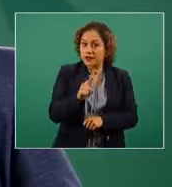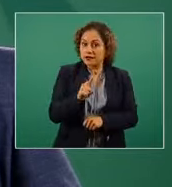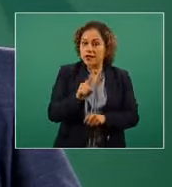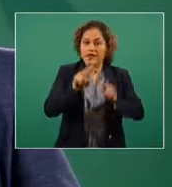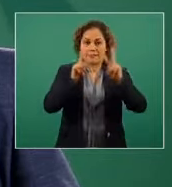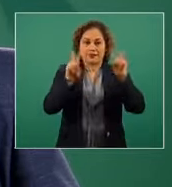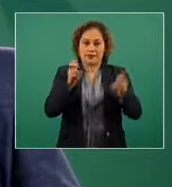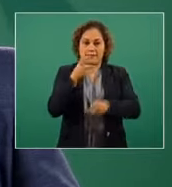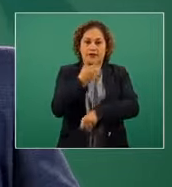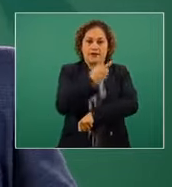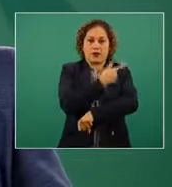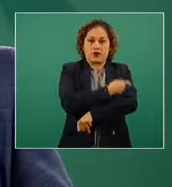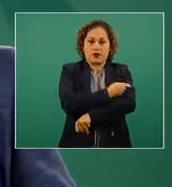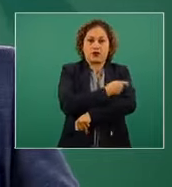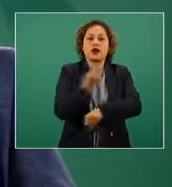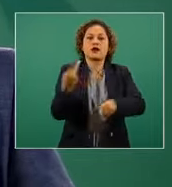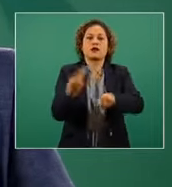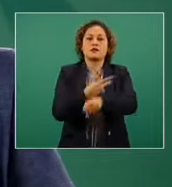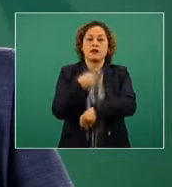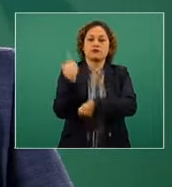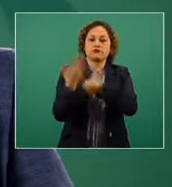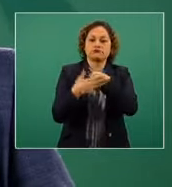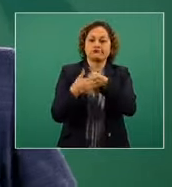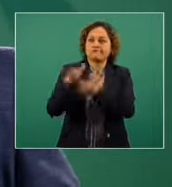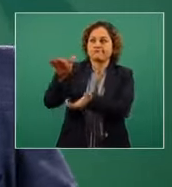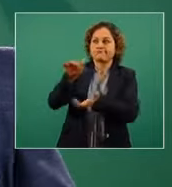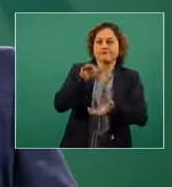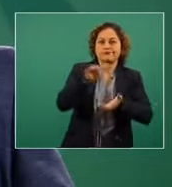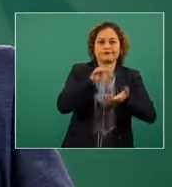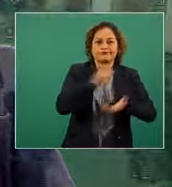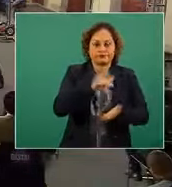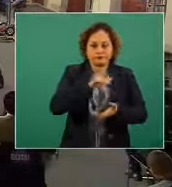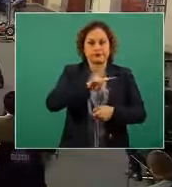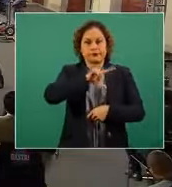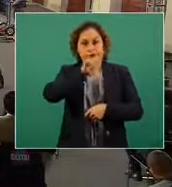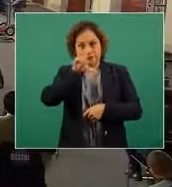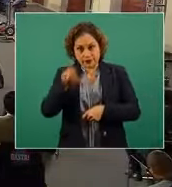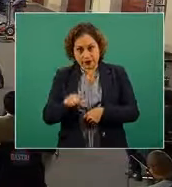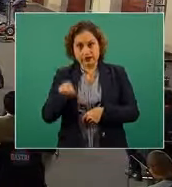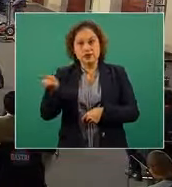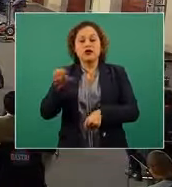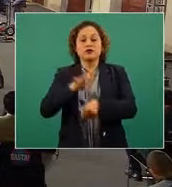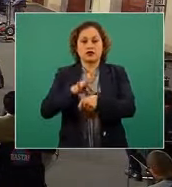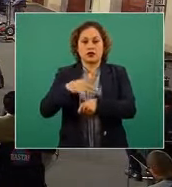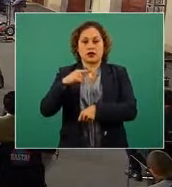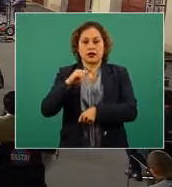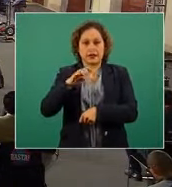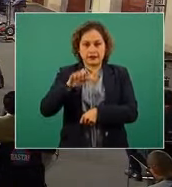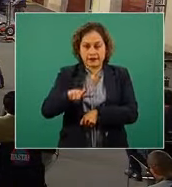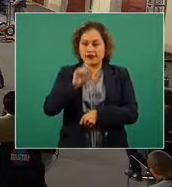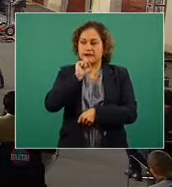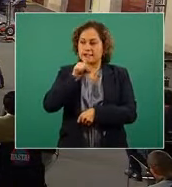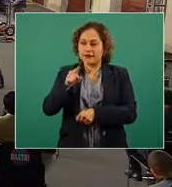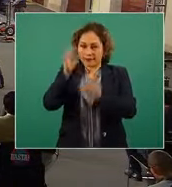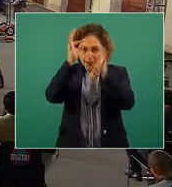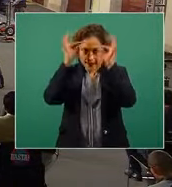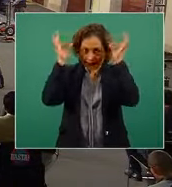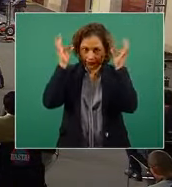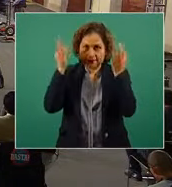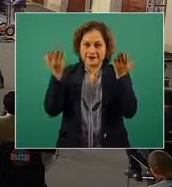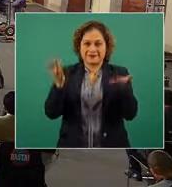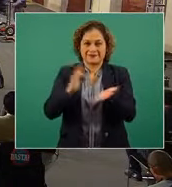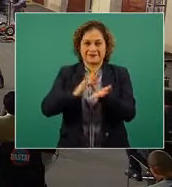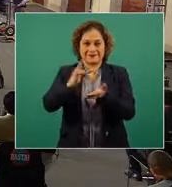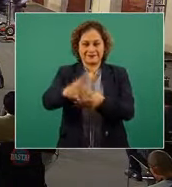a posteriori rápidamente por el doctor Hugo López-Gatell y desde luego por el canciller. Muchas gracias.